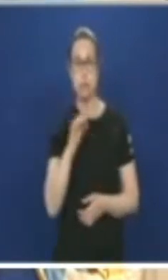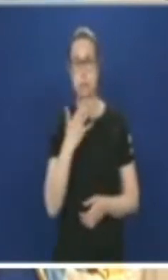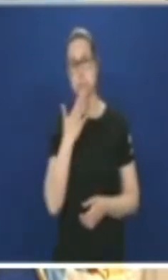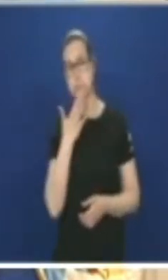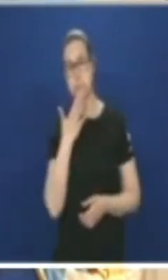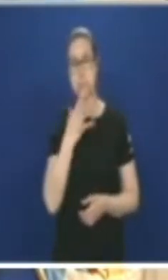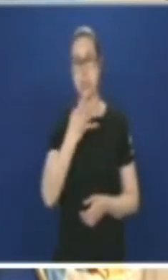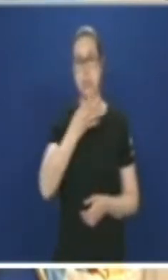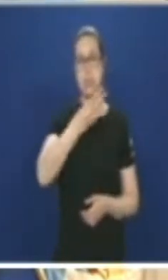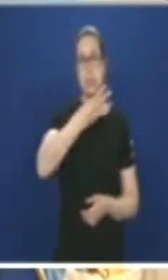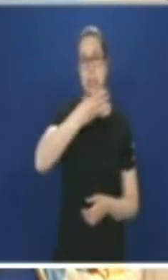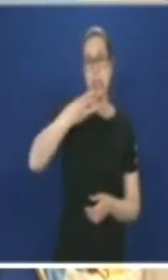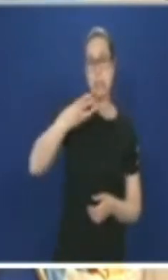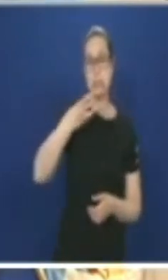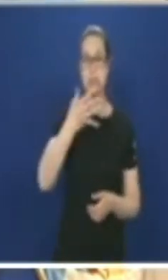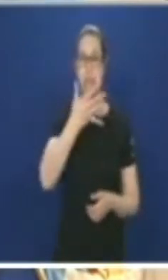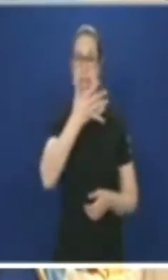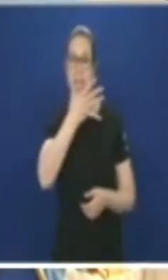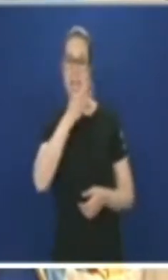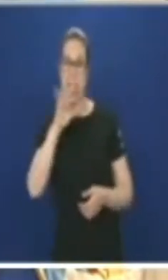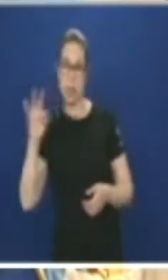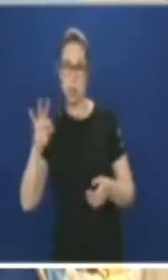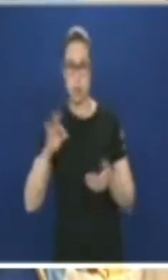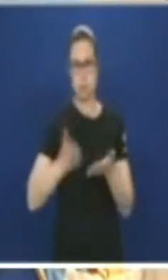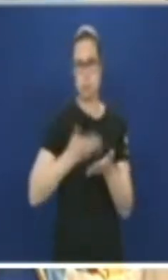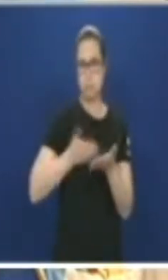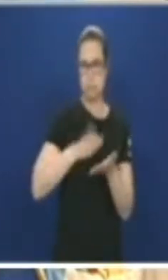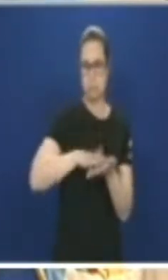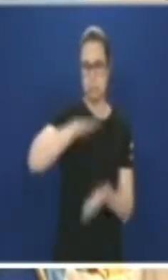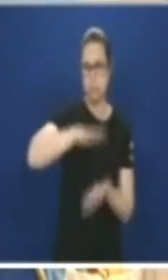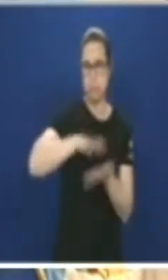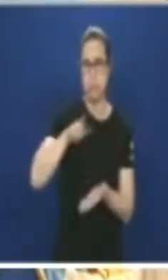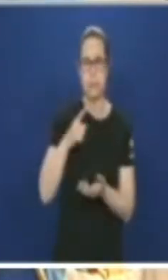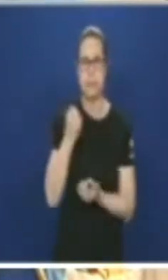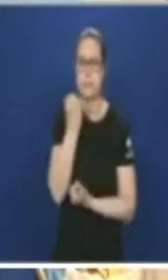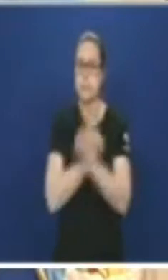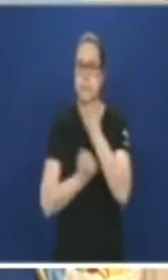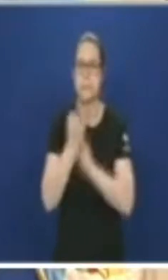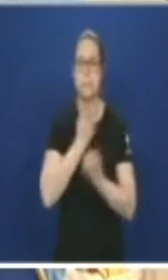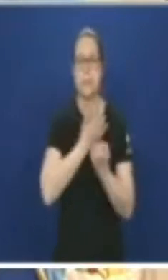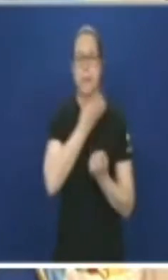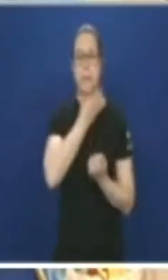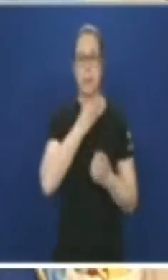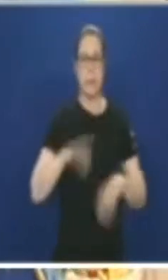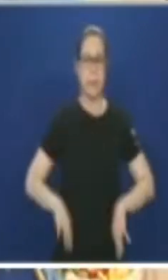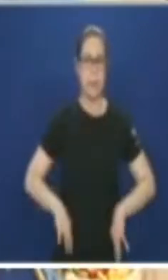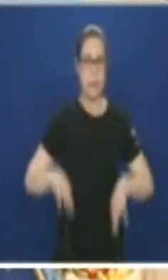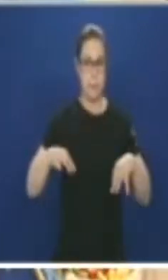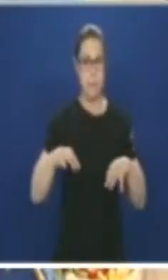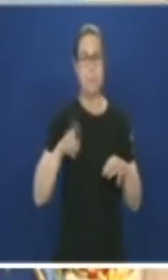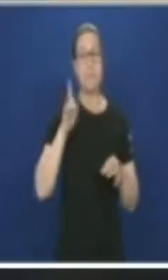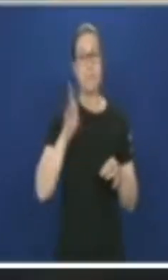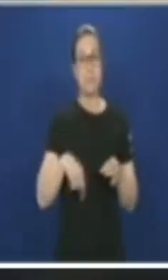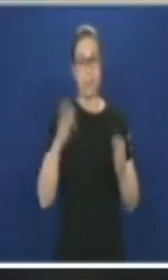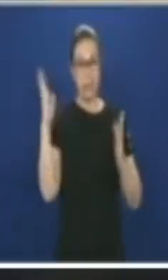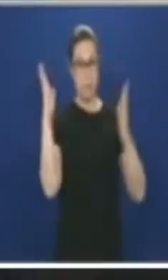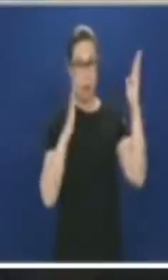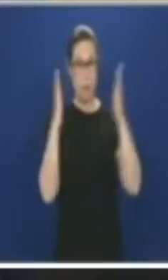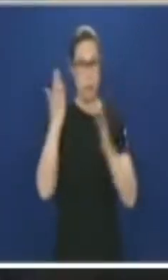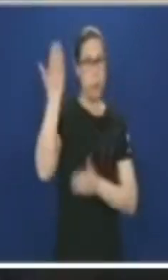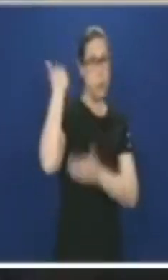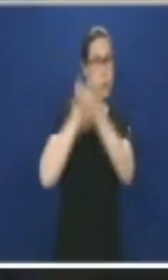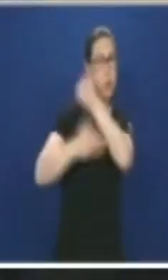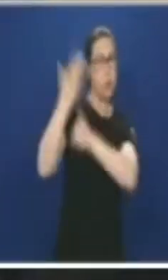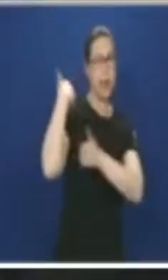300 e 500 exemplares, sempre falta de recursos económicos en un momento no que a tasa de alfabetización